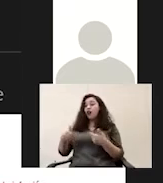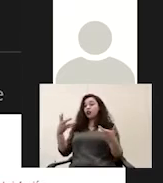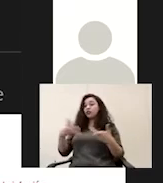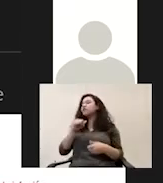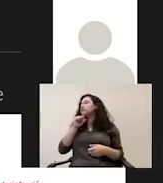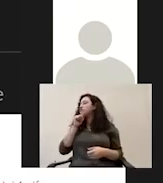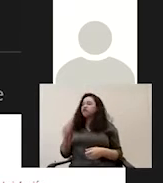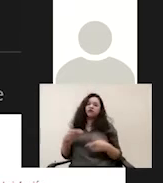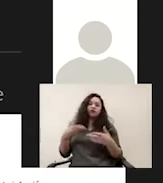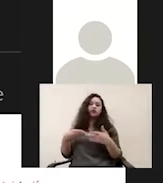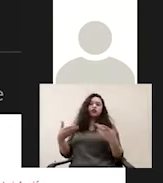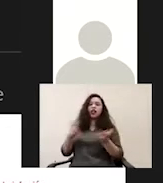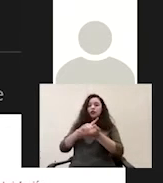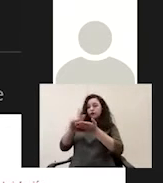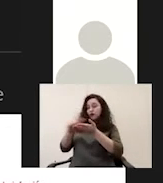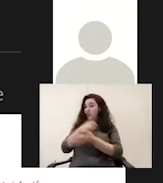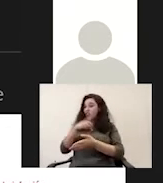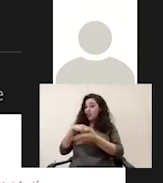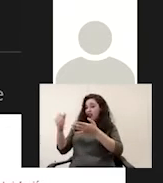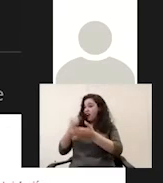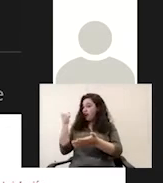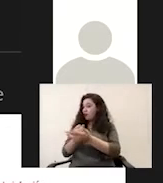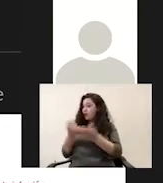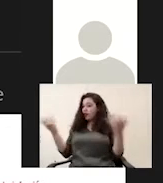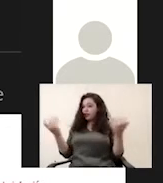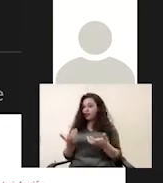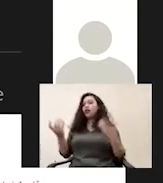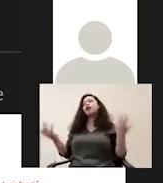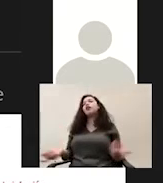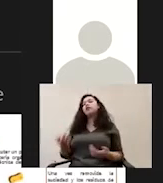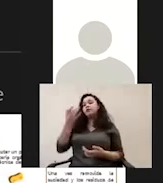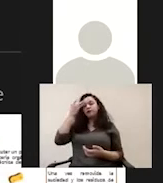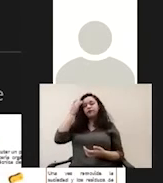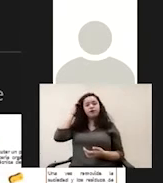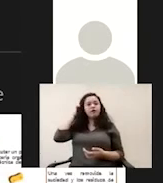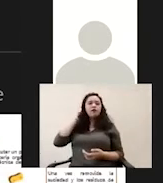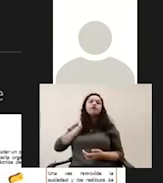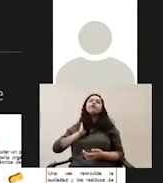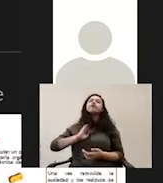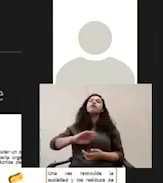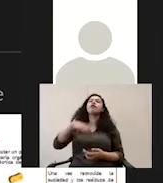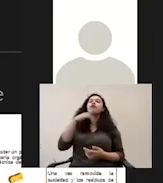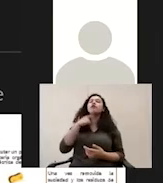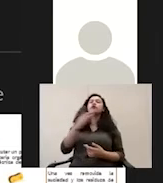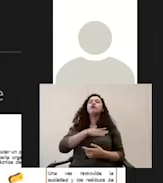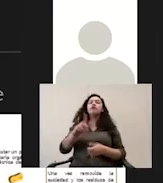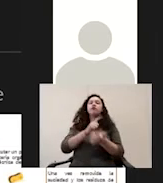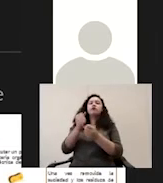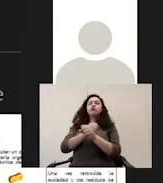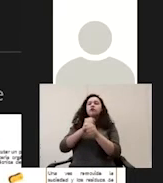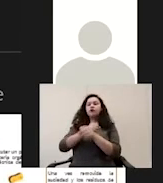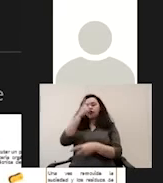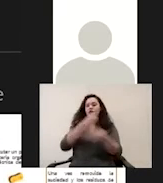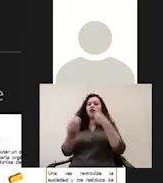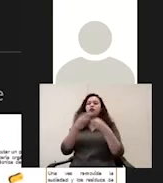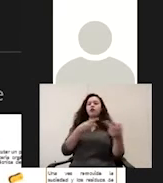este lavado se tiene que hacer sí o sí. Los residuos y bueno, las buenas prácticas de higiene en el manejo de alimentos en